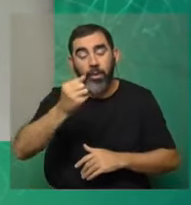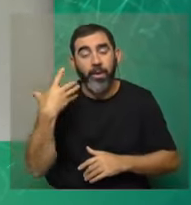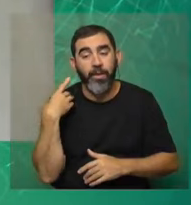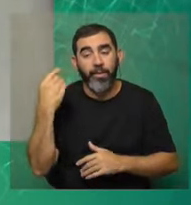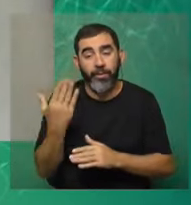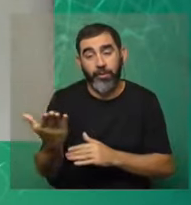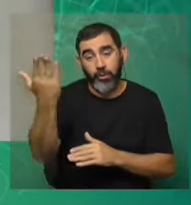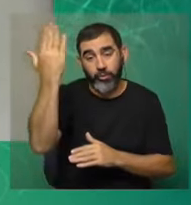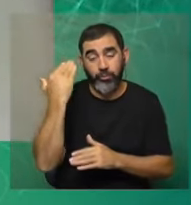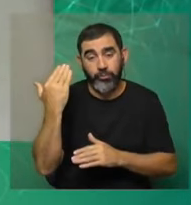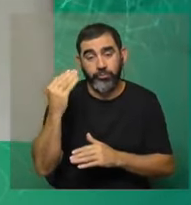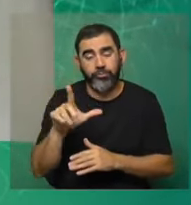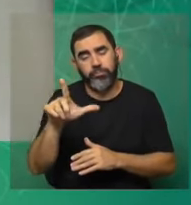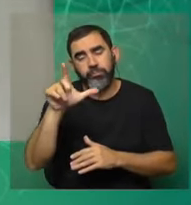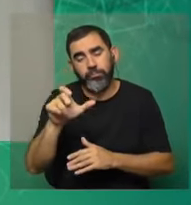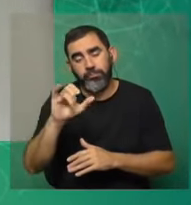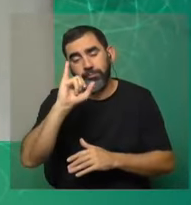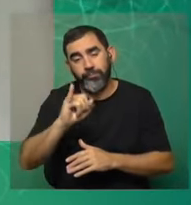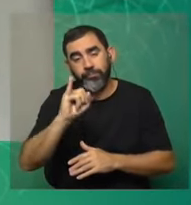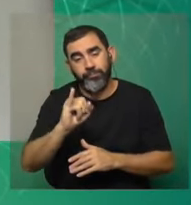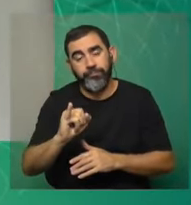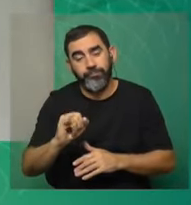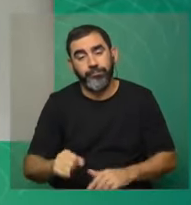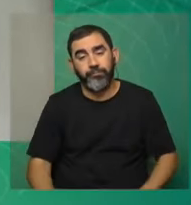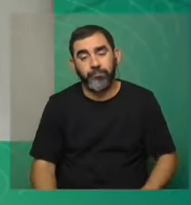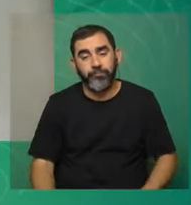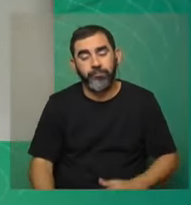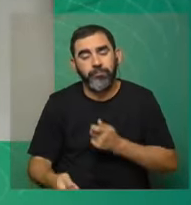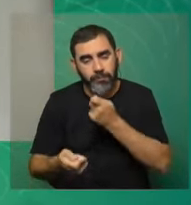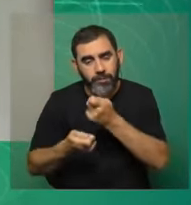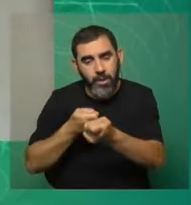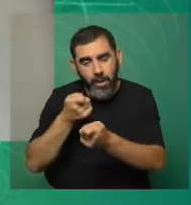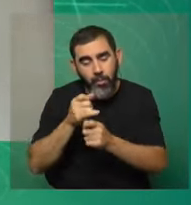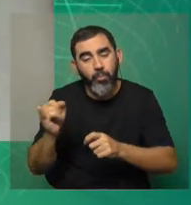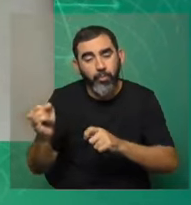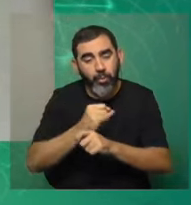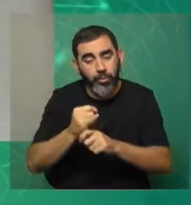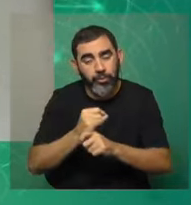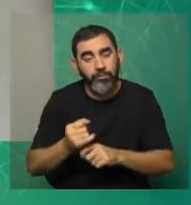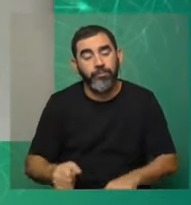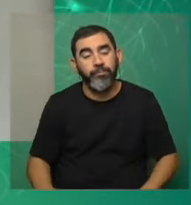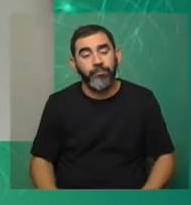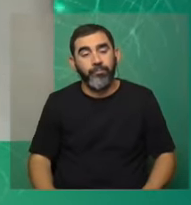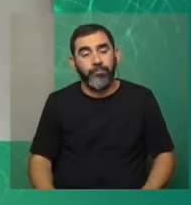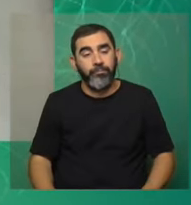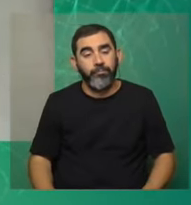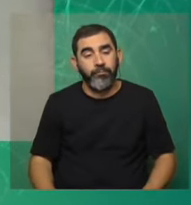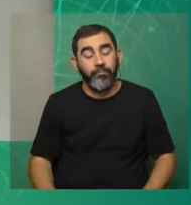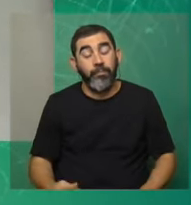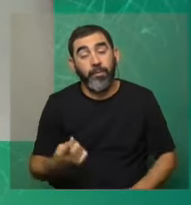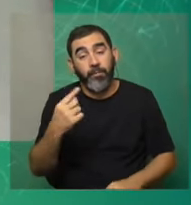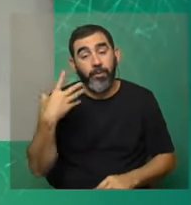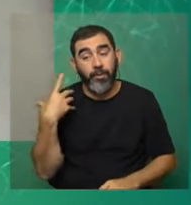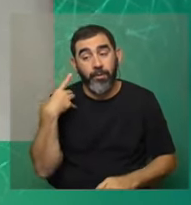momento sin lugar a dudas le dio un aporte a la institución pero pero hoy la